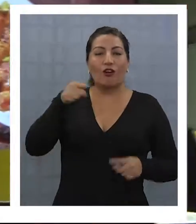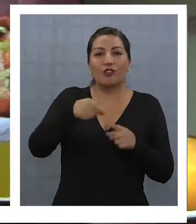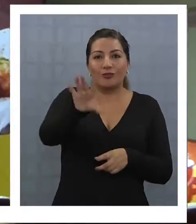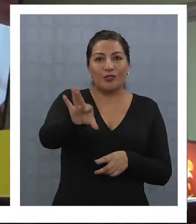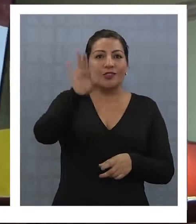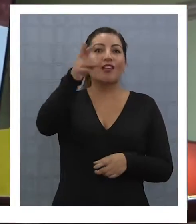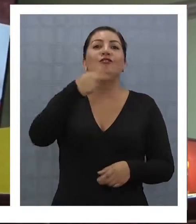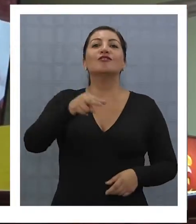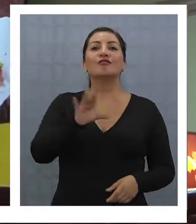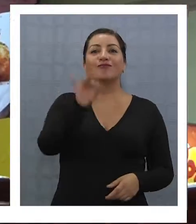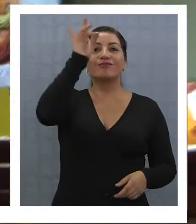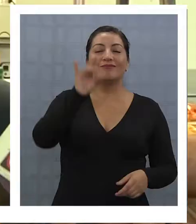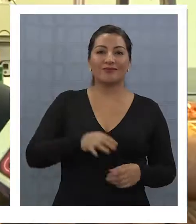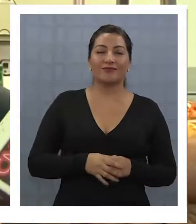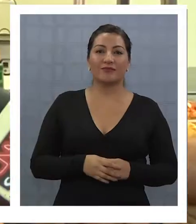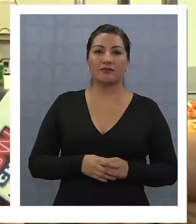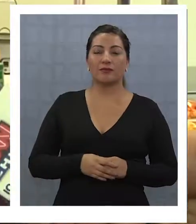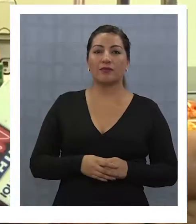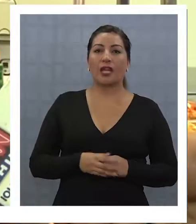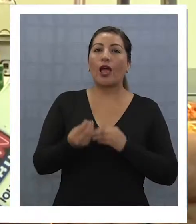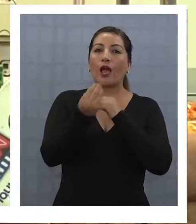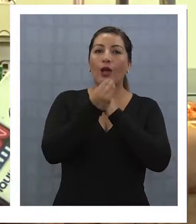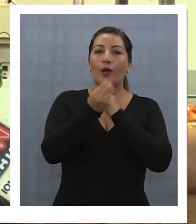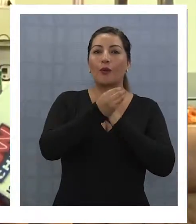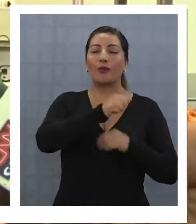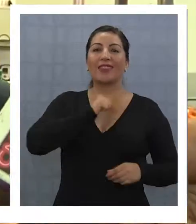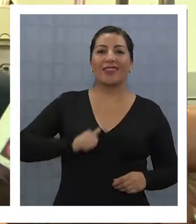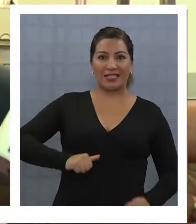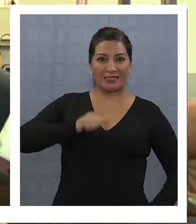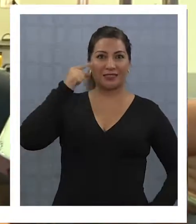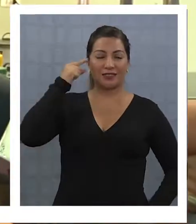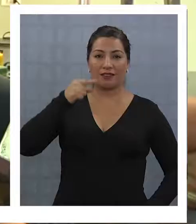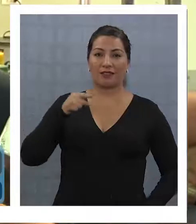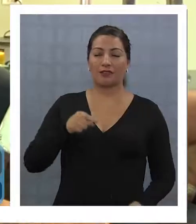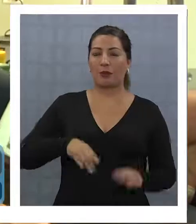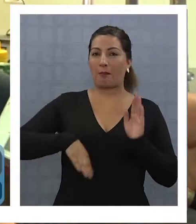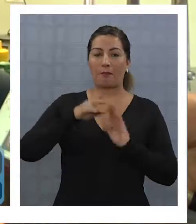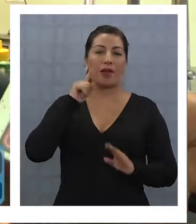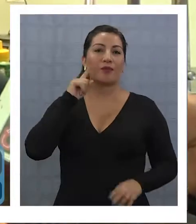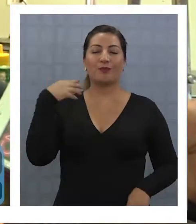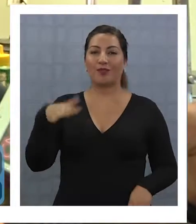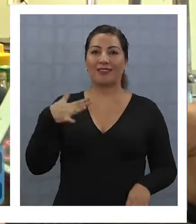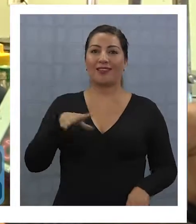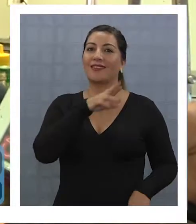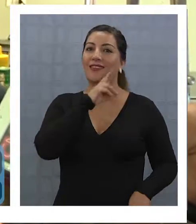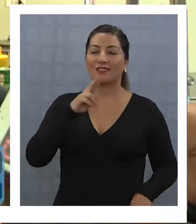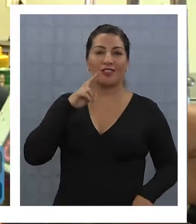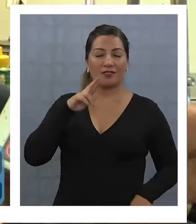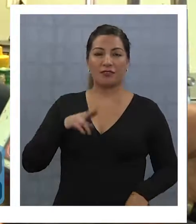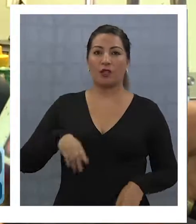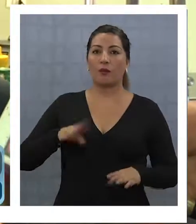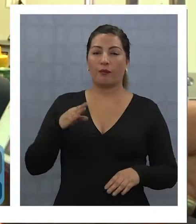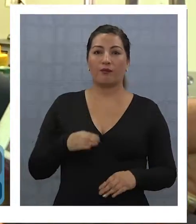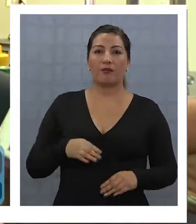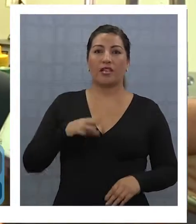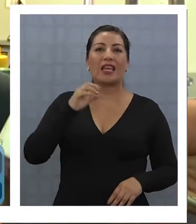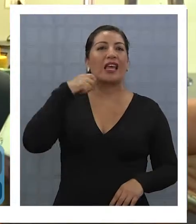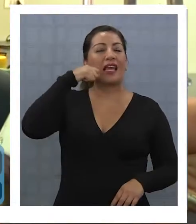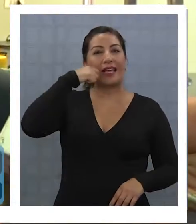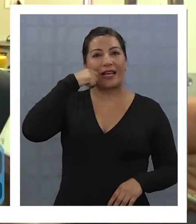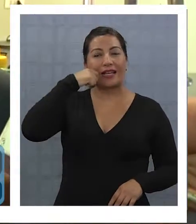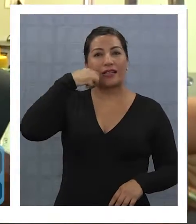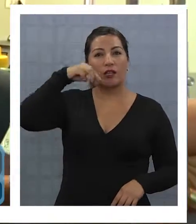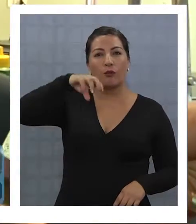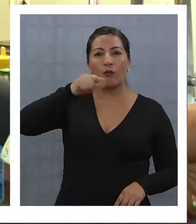encuentran. La comida china, que es el fuerte del restaurante, lo que más sale es la carne mongoliana, el chowmín, el